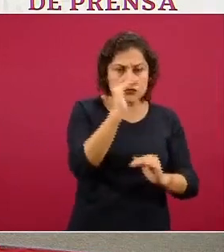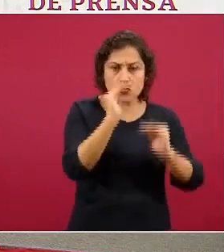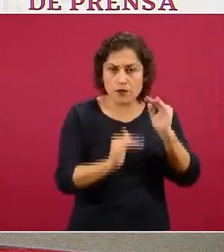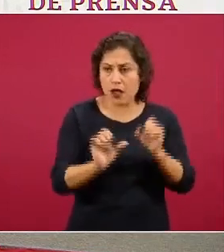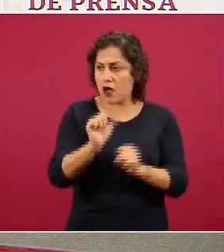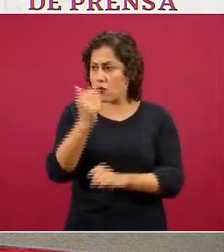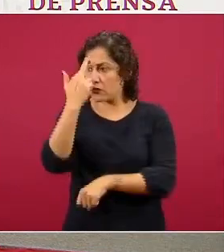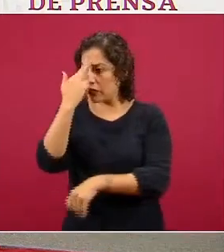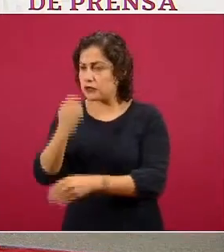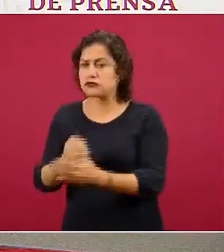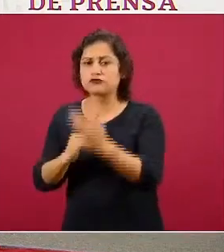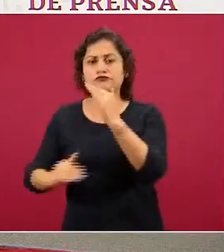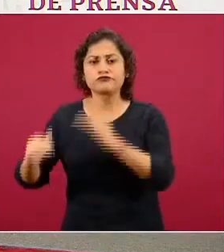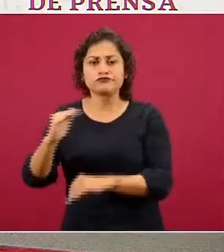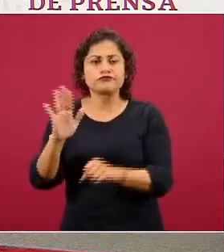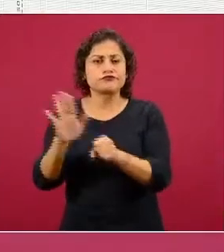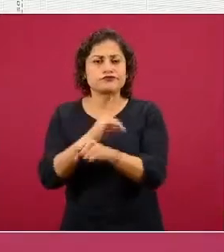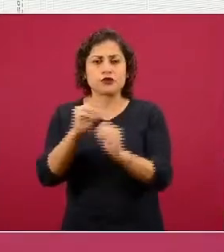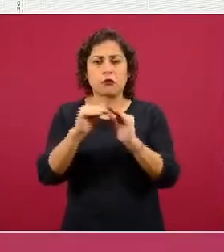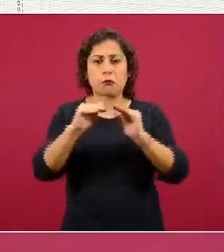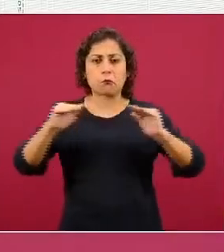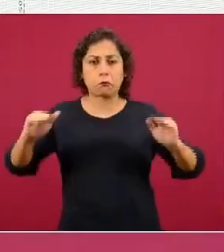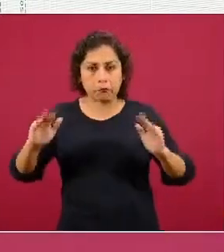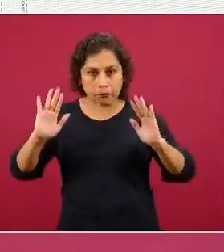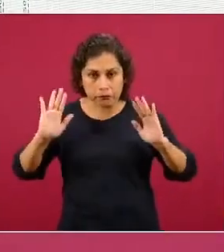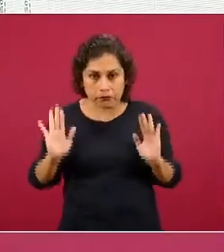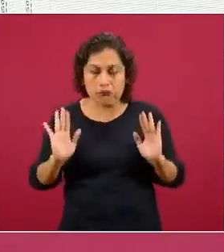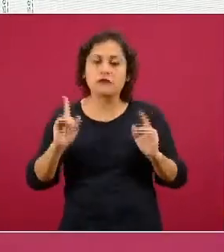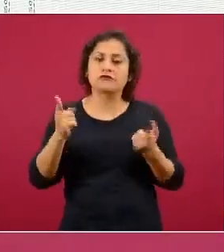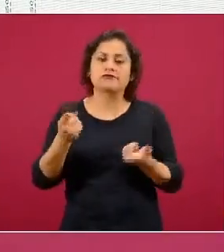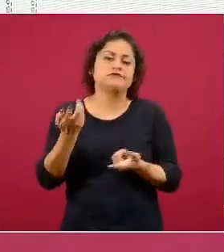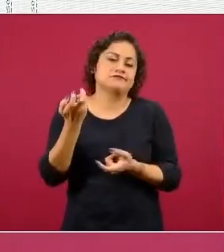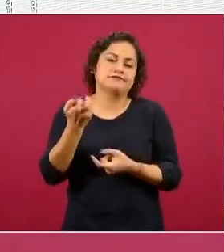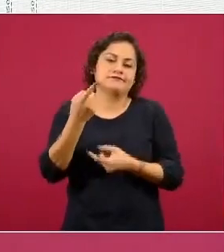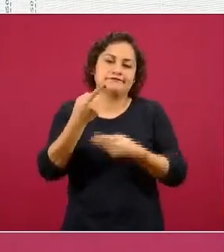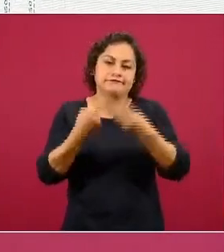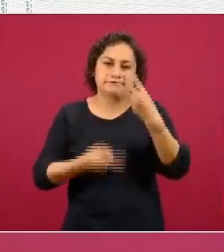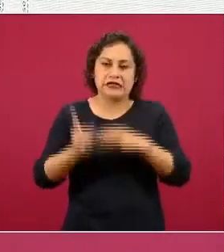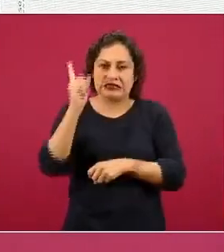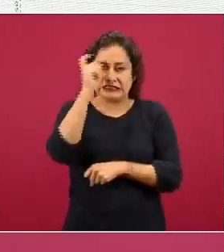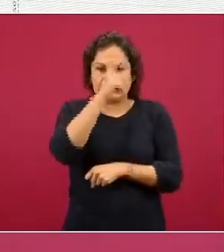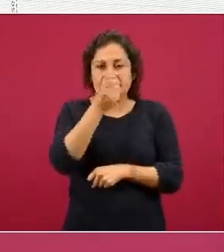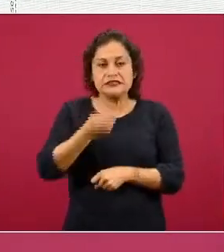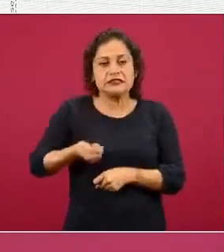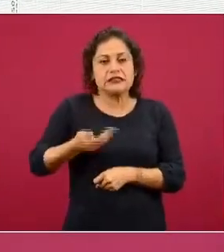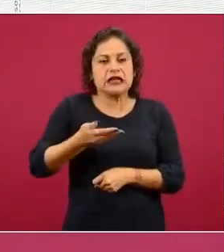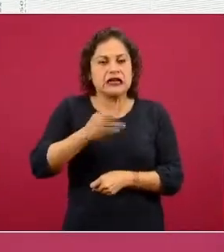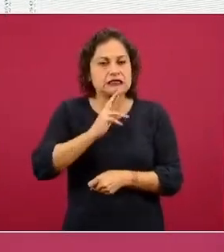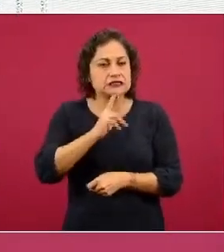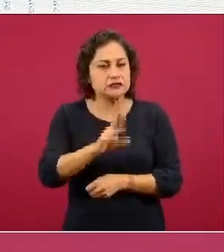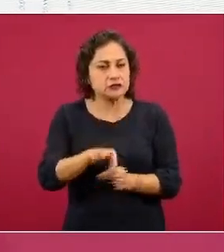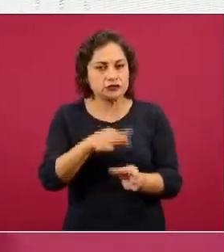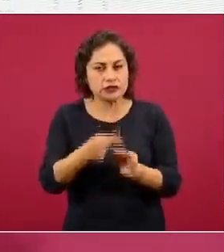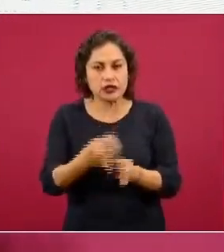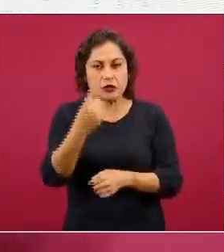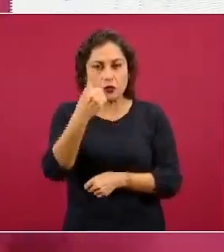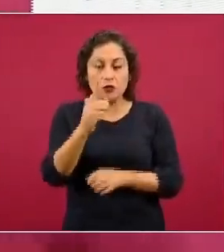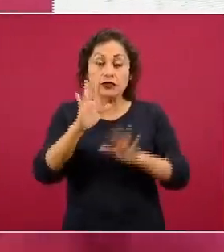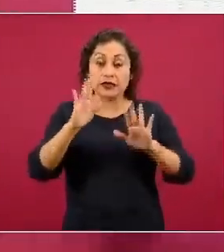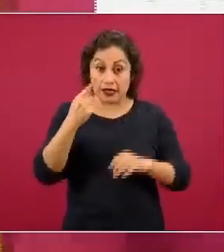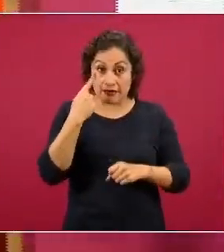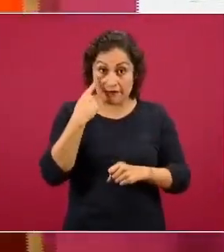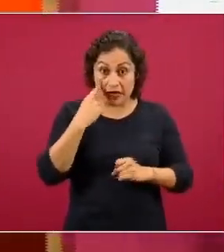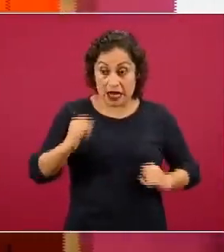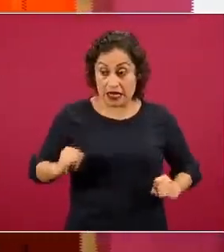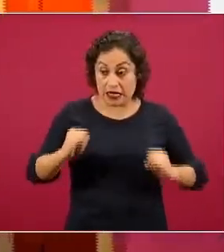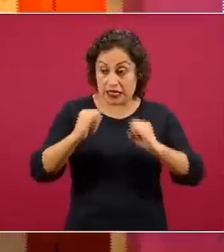se mantiene como meseta, por qué una sube y rápidamente baja, ¿no? Entonces esto aún en las comparaciones entre nosotros, entre